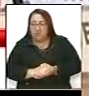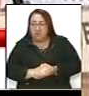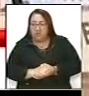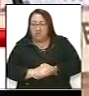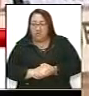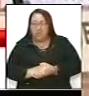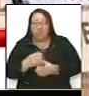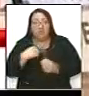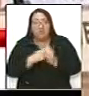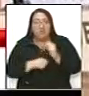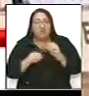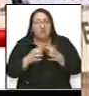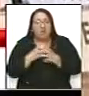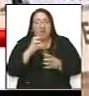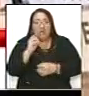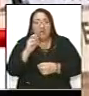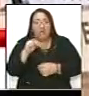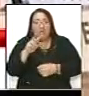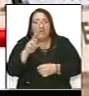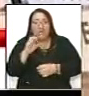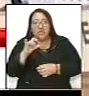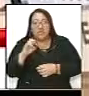de la Convención,